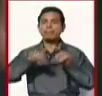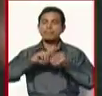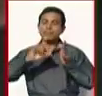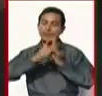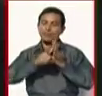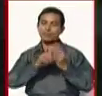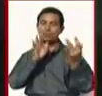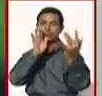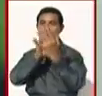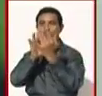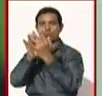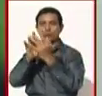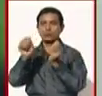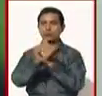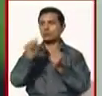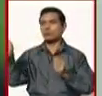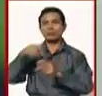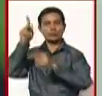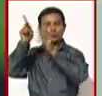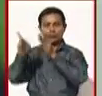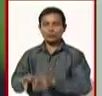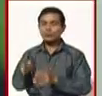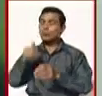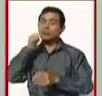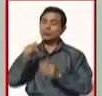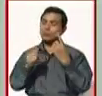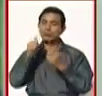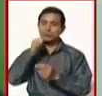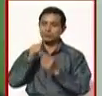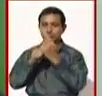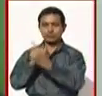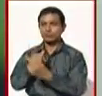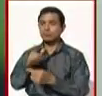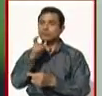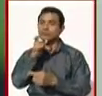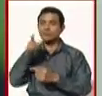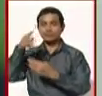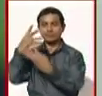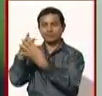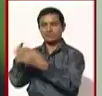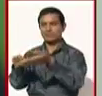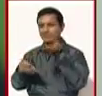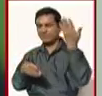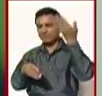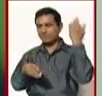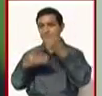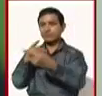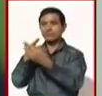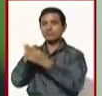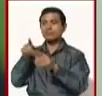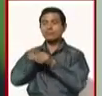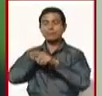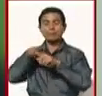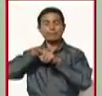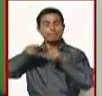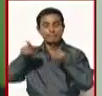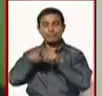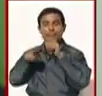Posteriormente se contacta con una persona de sexo femenino quien había estado en la cárcel y quien